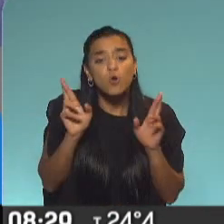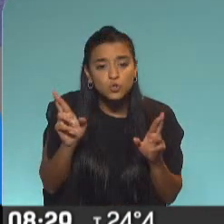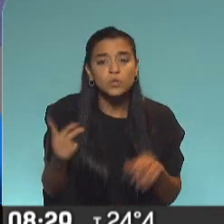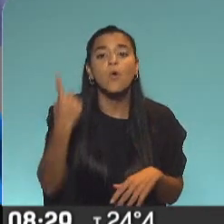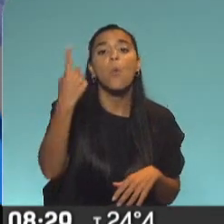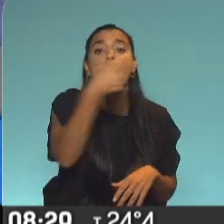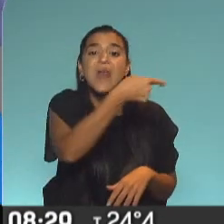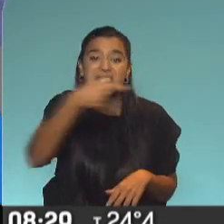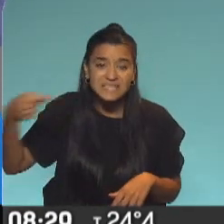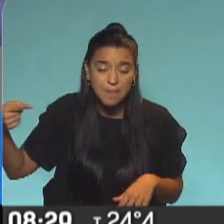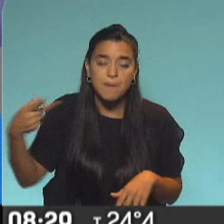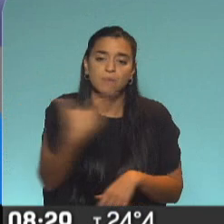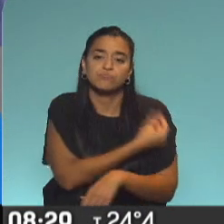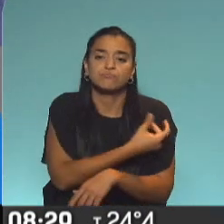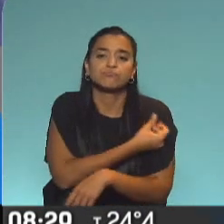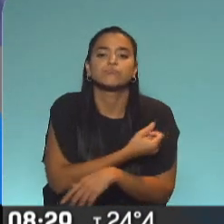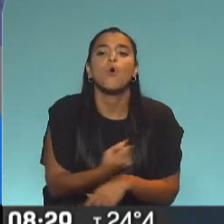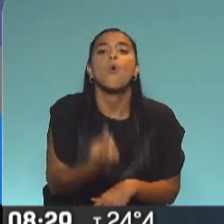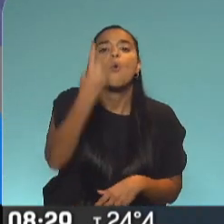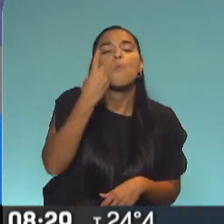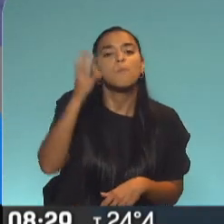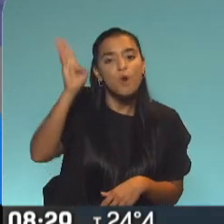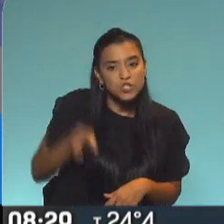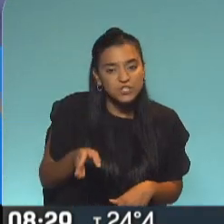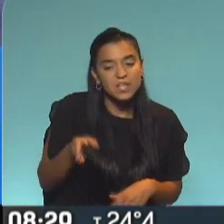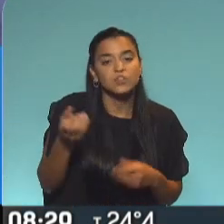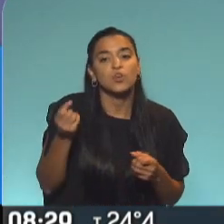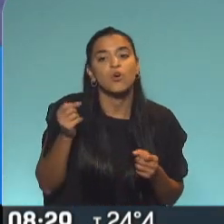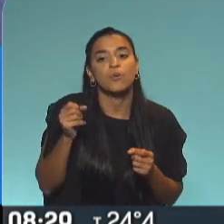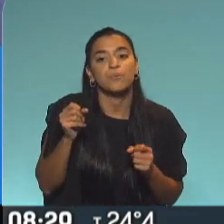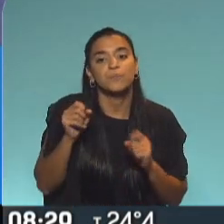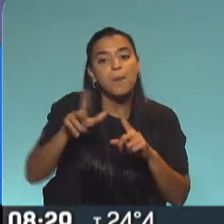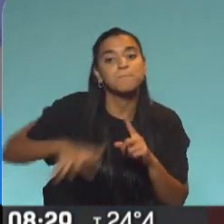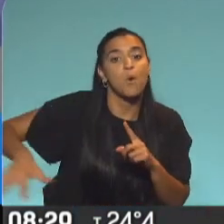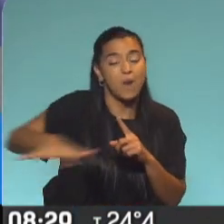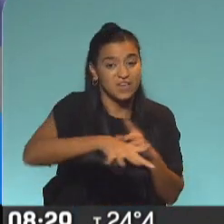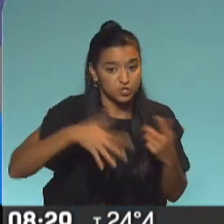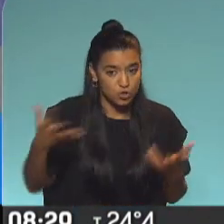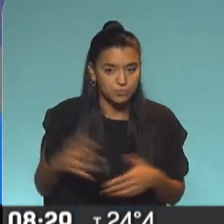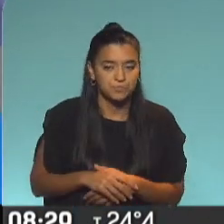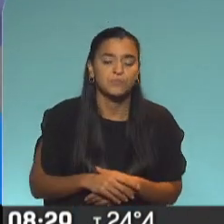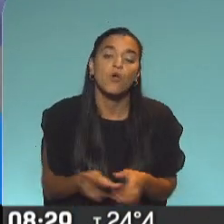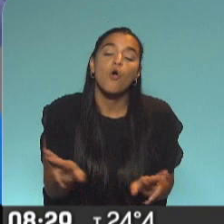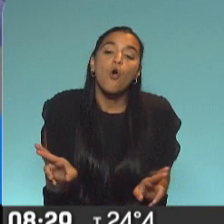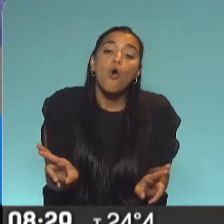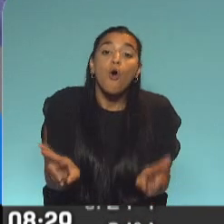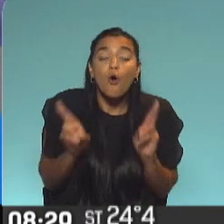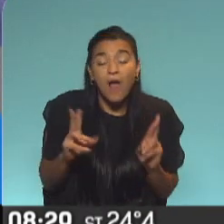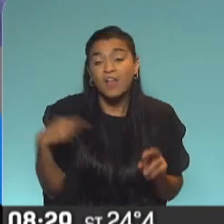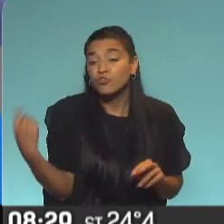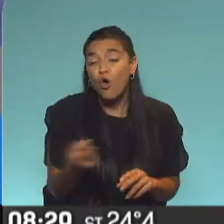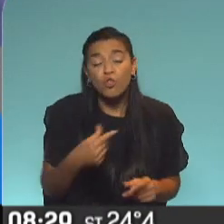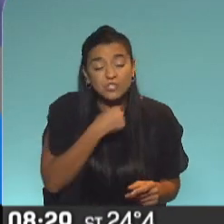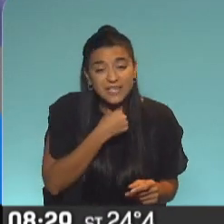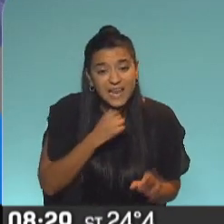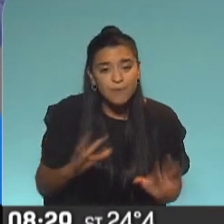una semana en inmunizar a 1% de la población. Esperemos, y es lo que deseamos todos, que